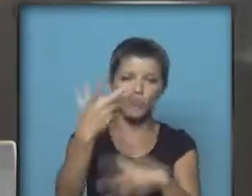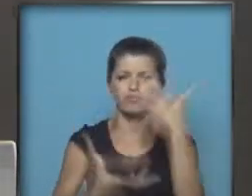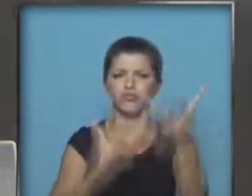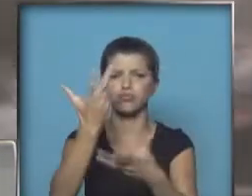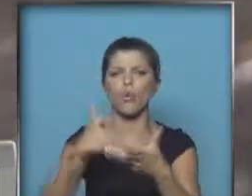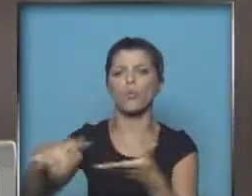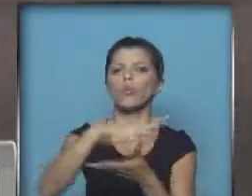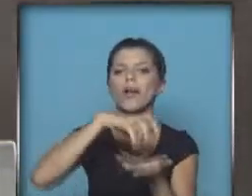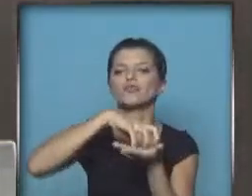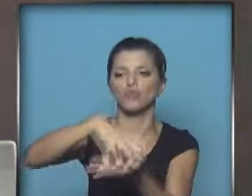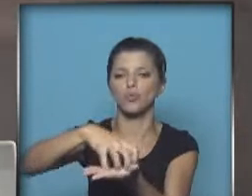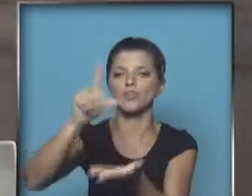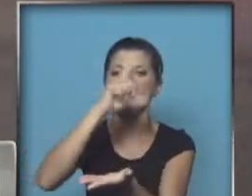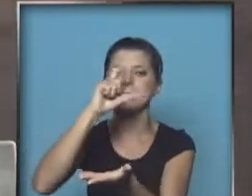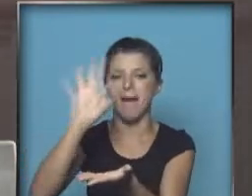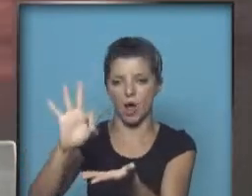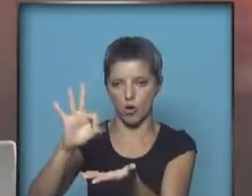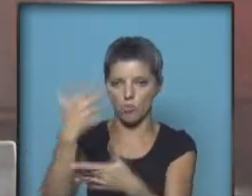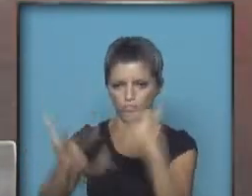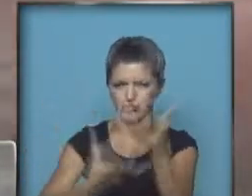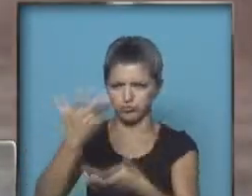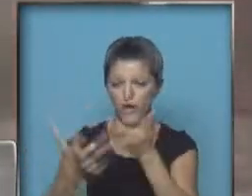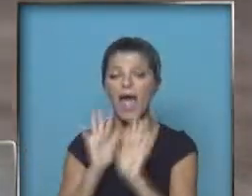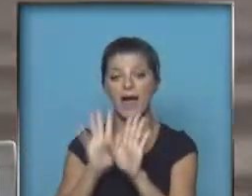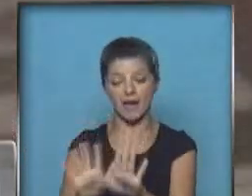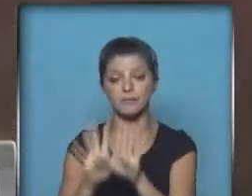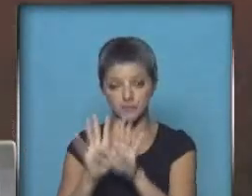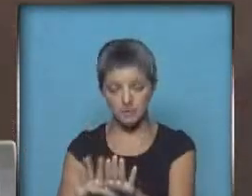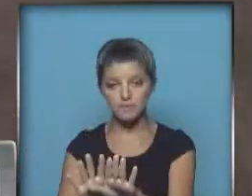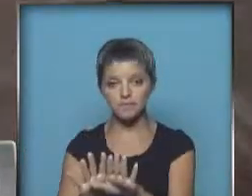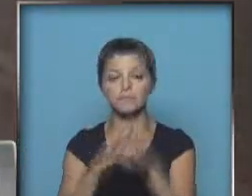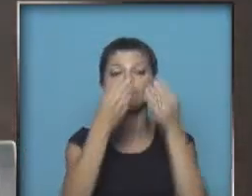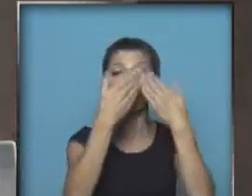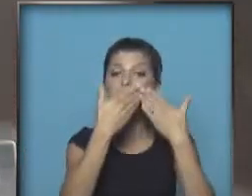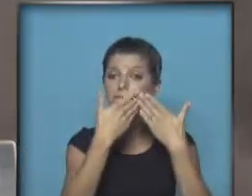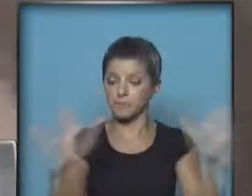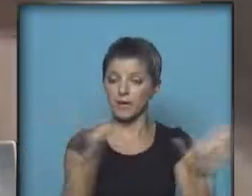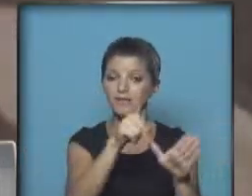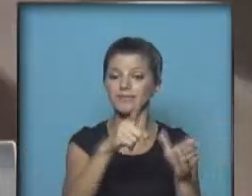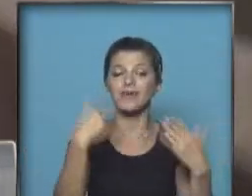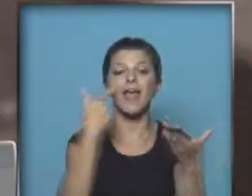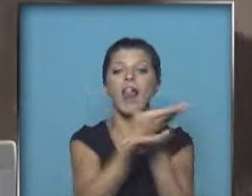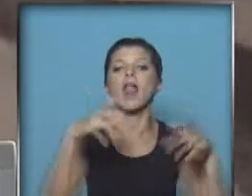una sucursal bancaria. De esta manera abrió sus puertas la Expo